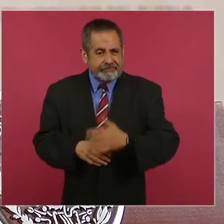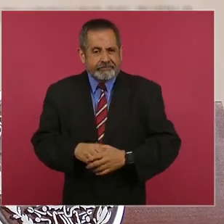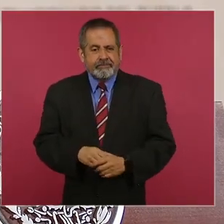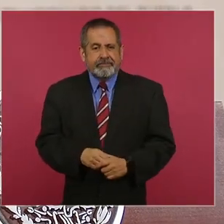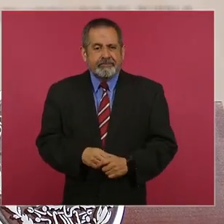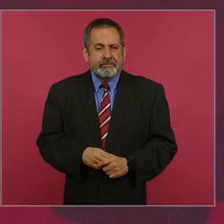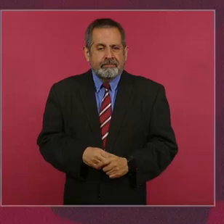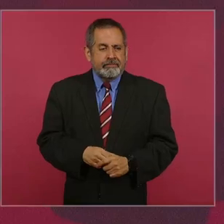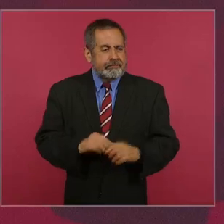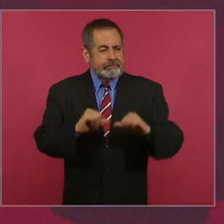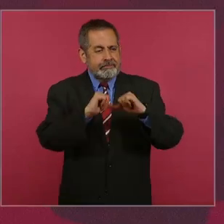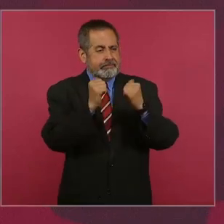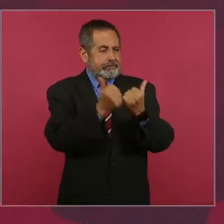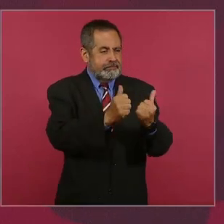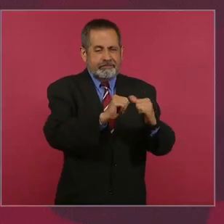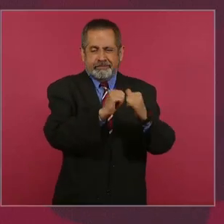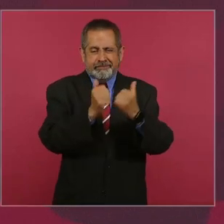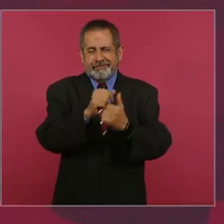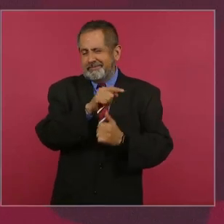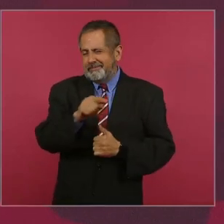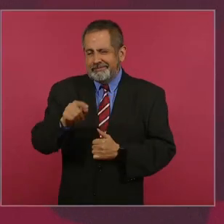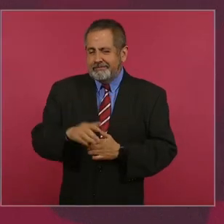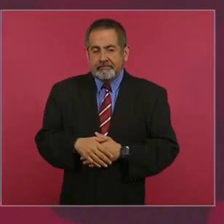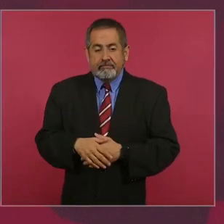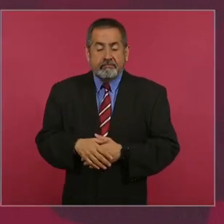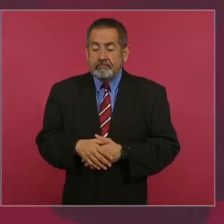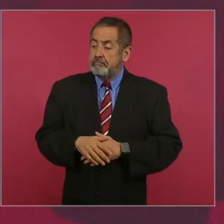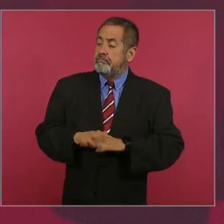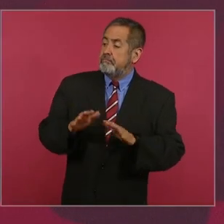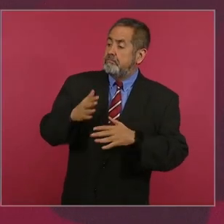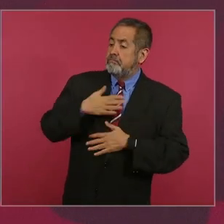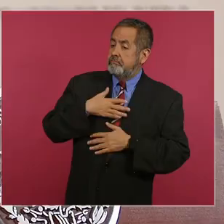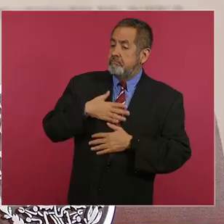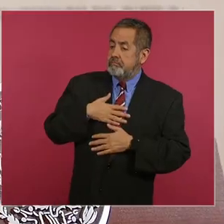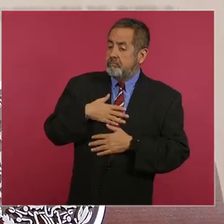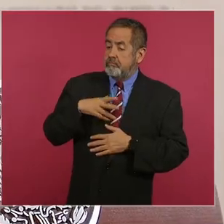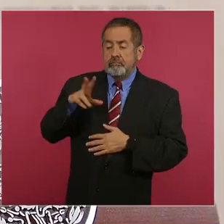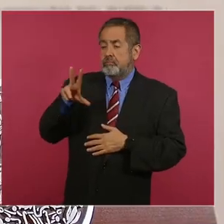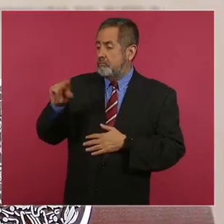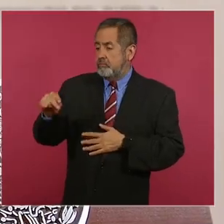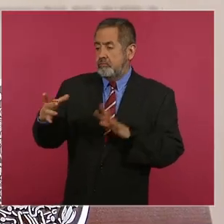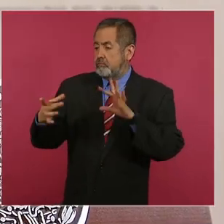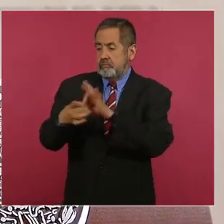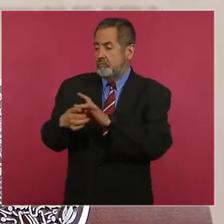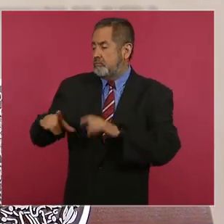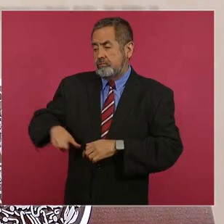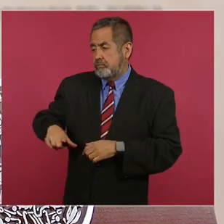también autonombradas no gubernamentales